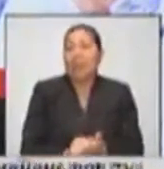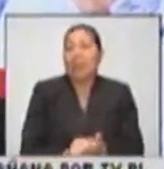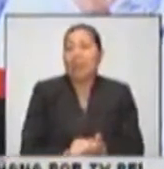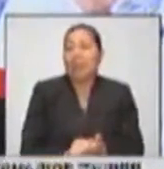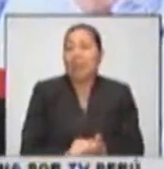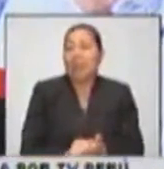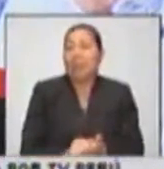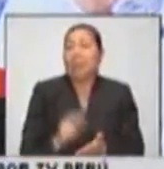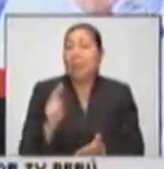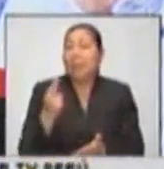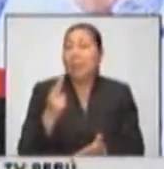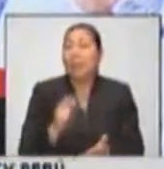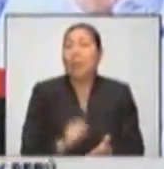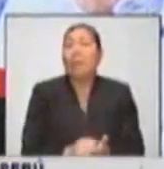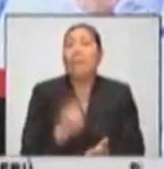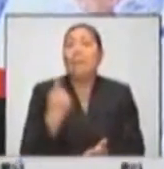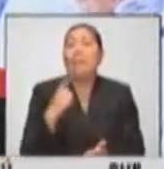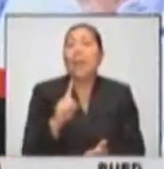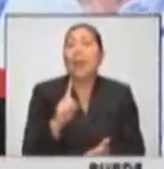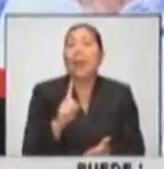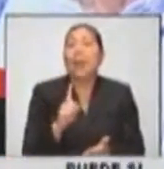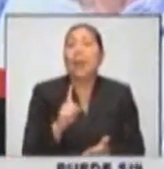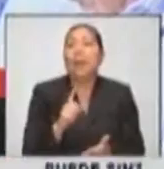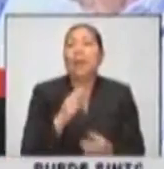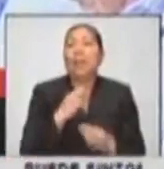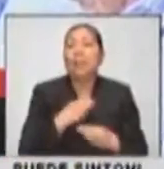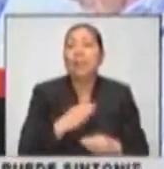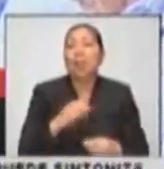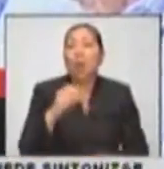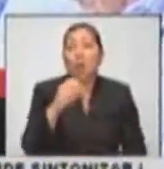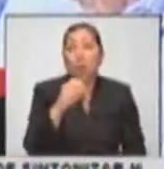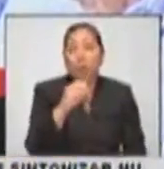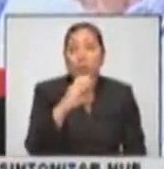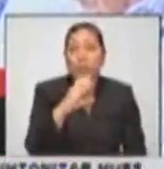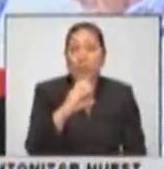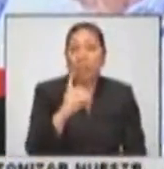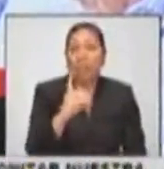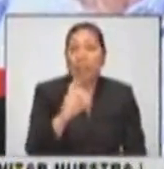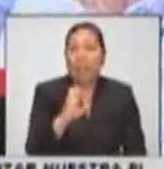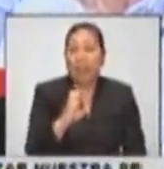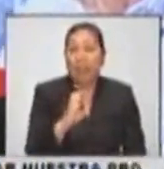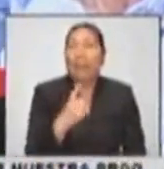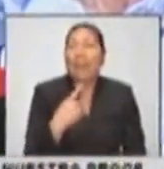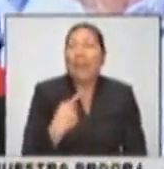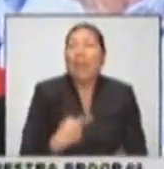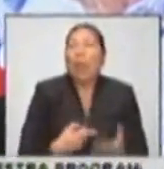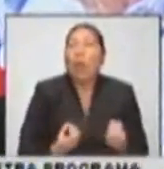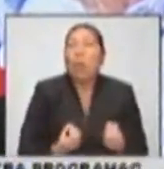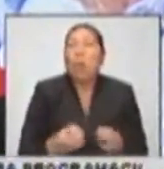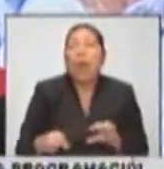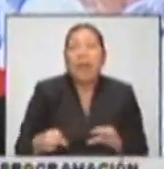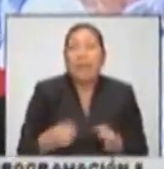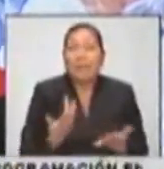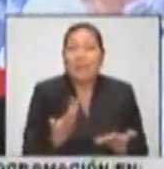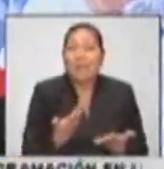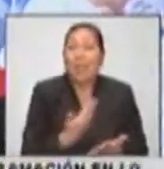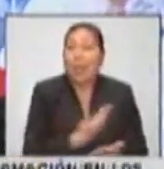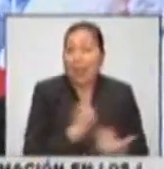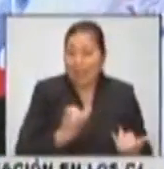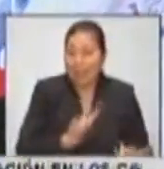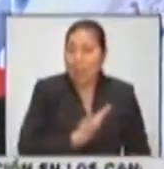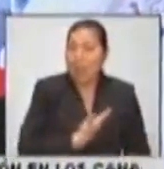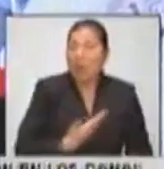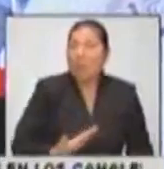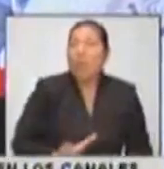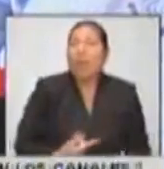de corrupción para ser miembros de la OECD, y qué medidas debía tomar el gobierno,